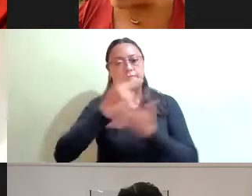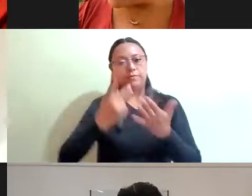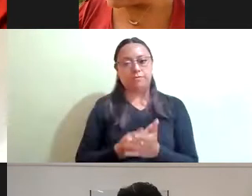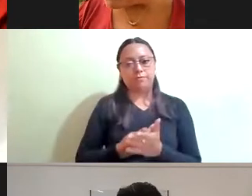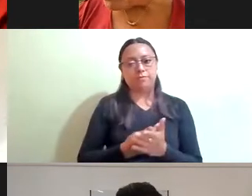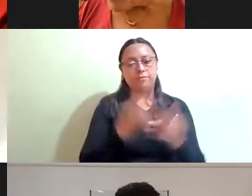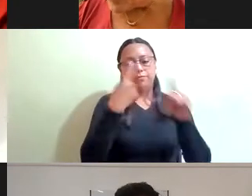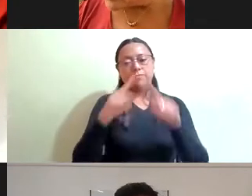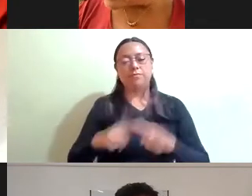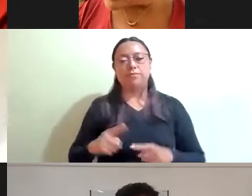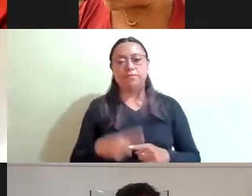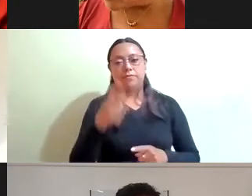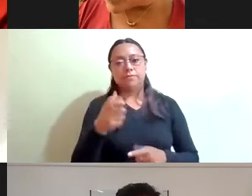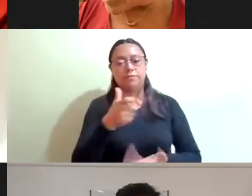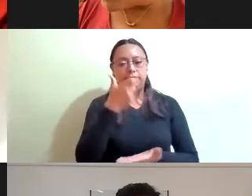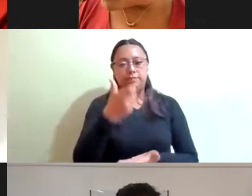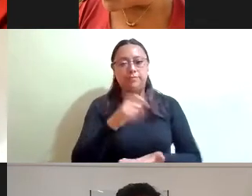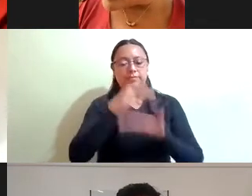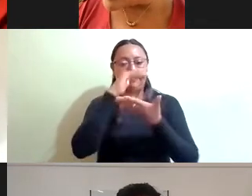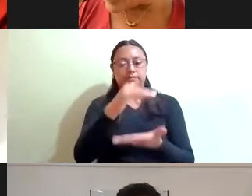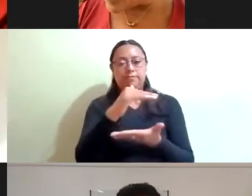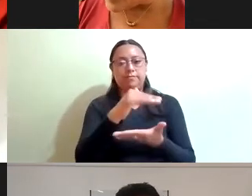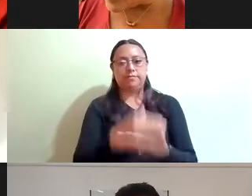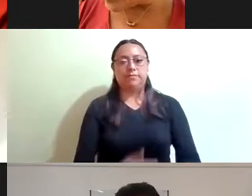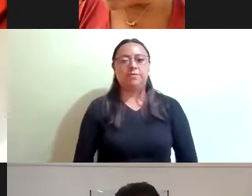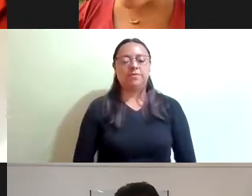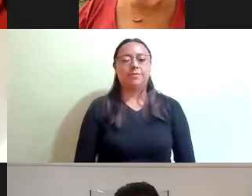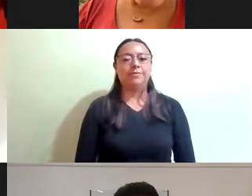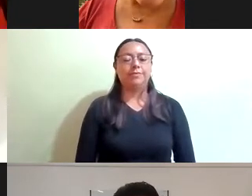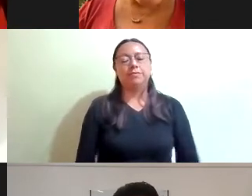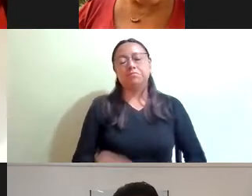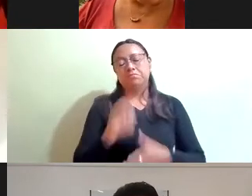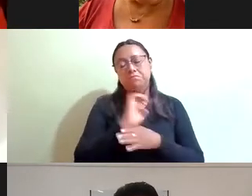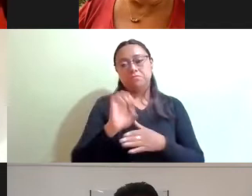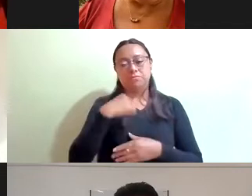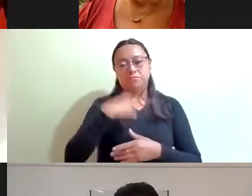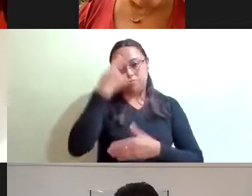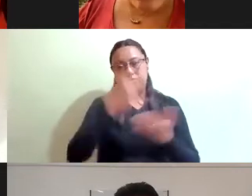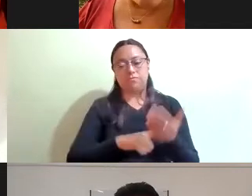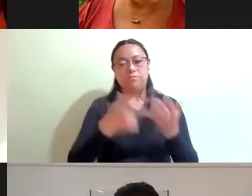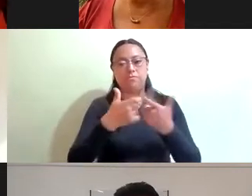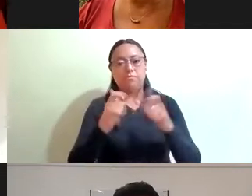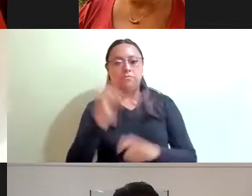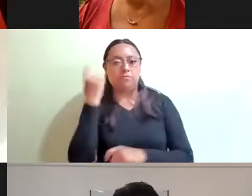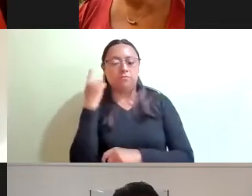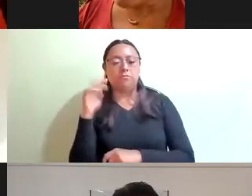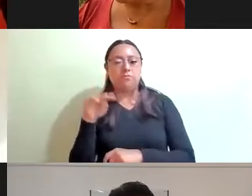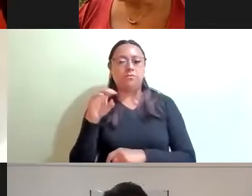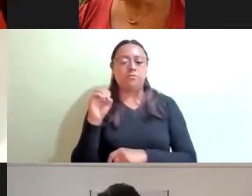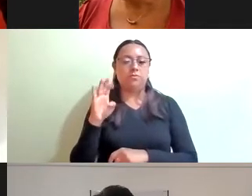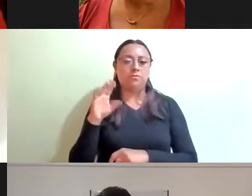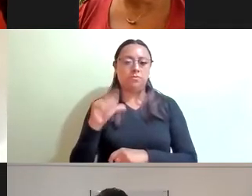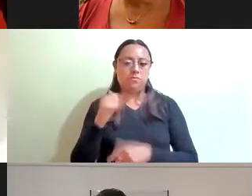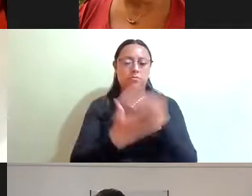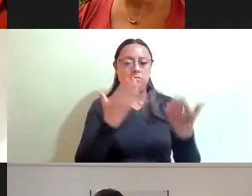presupuestal. Entonces, creo que la propuesta que Morena ha planteado